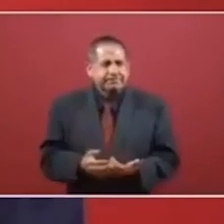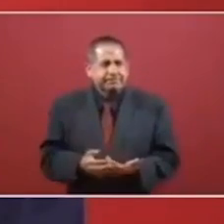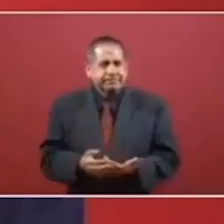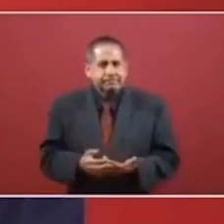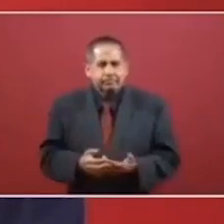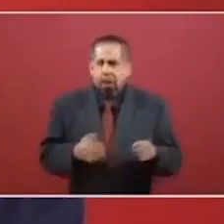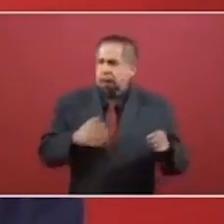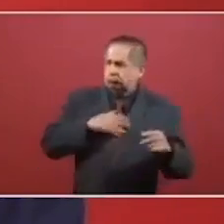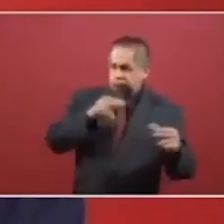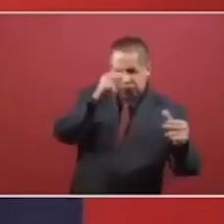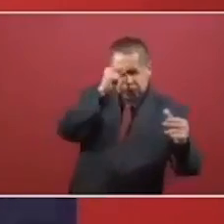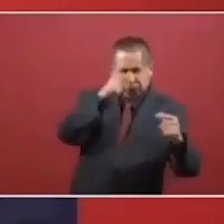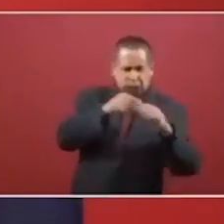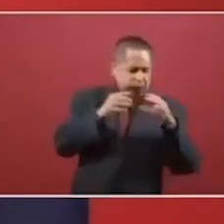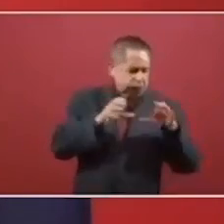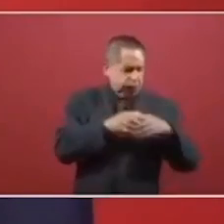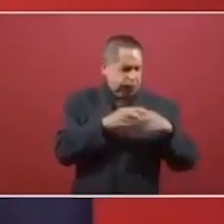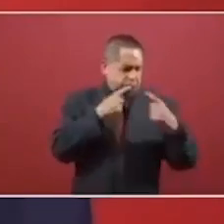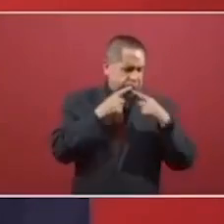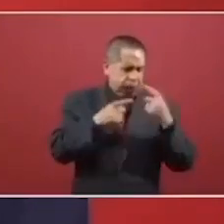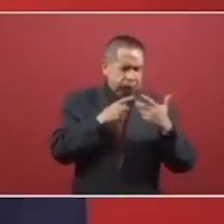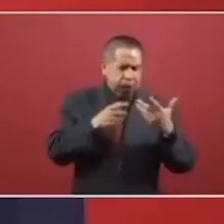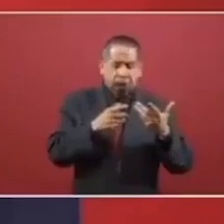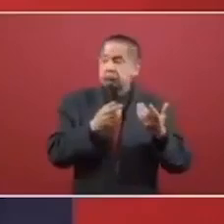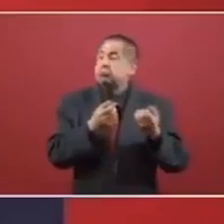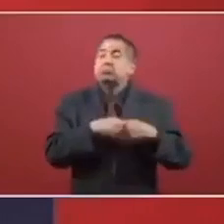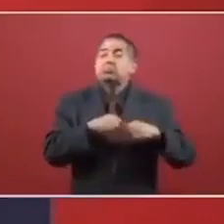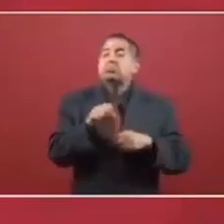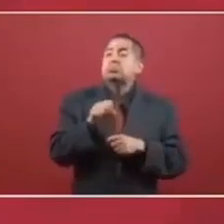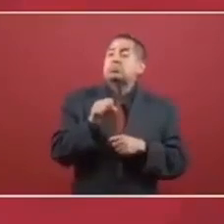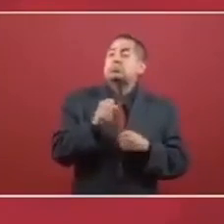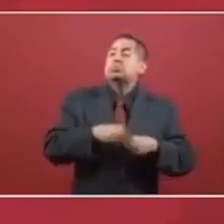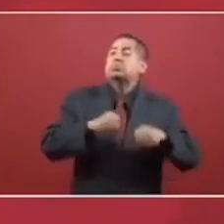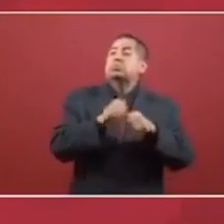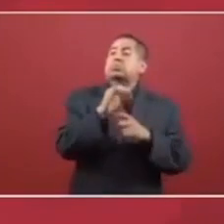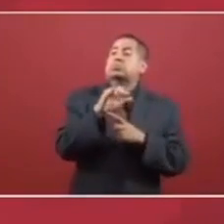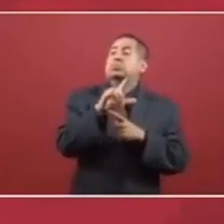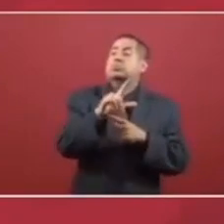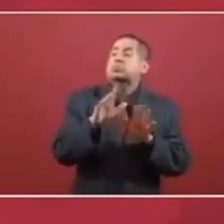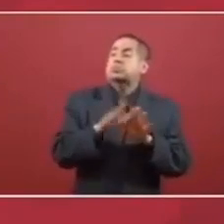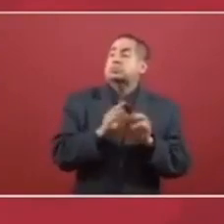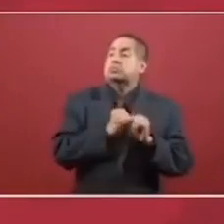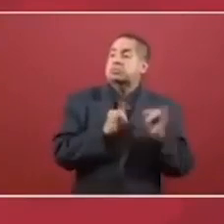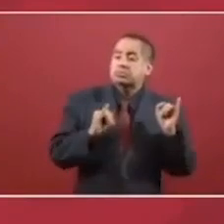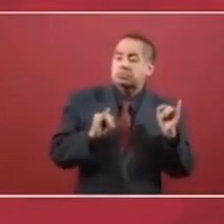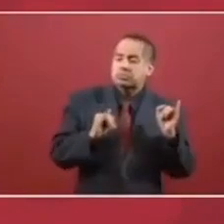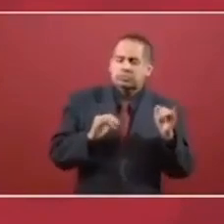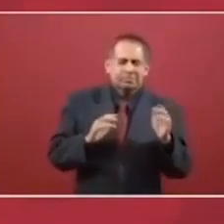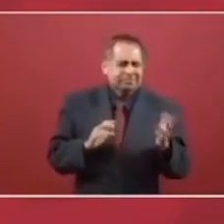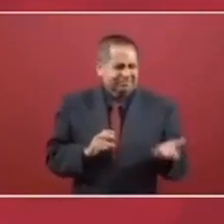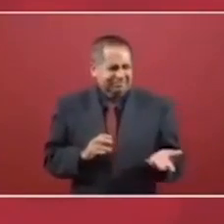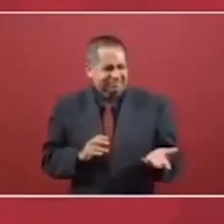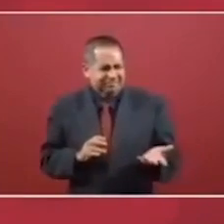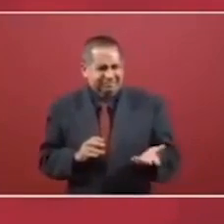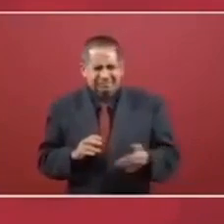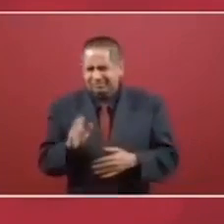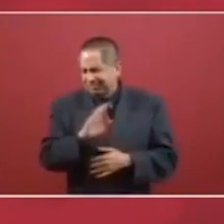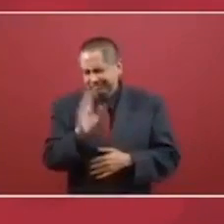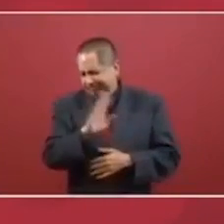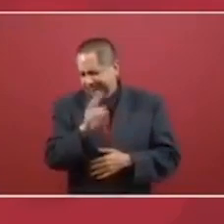somos los intelectuales, somos los de la sociedad civil, somos independientes.